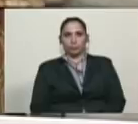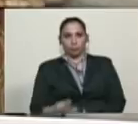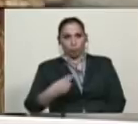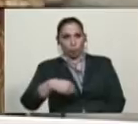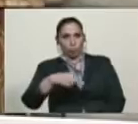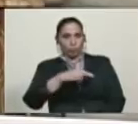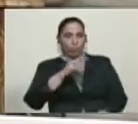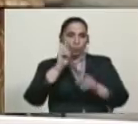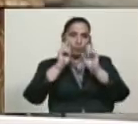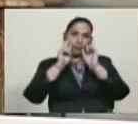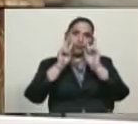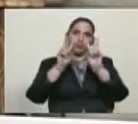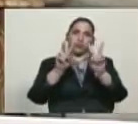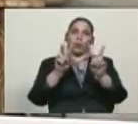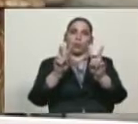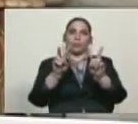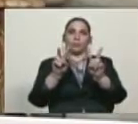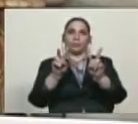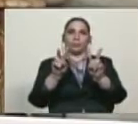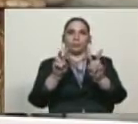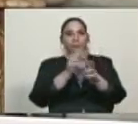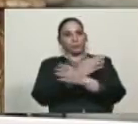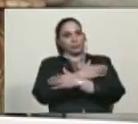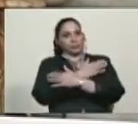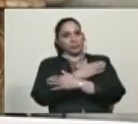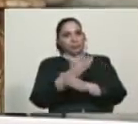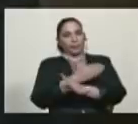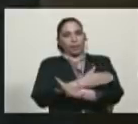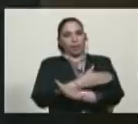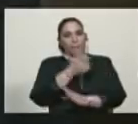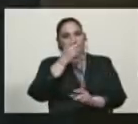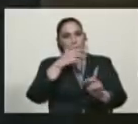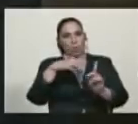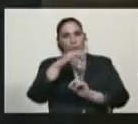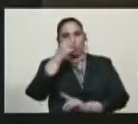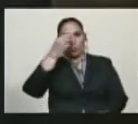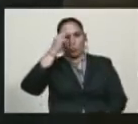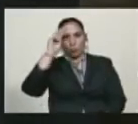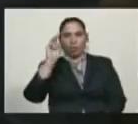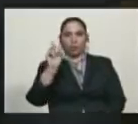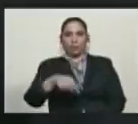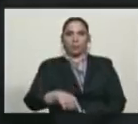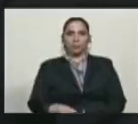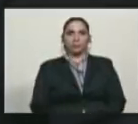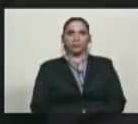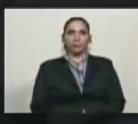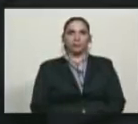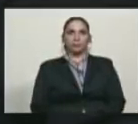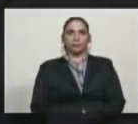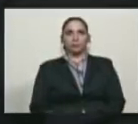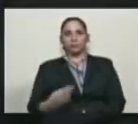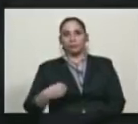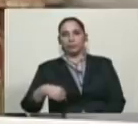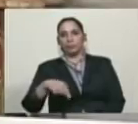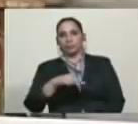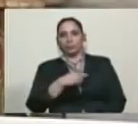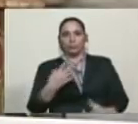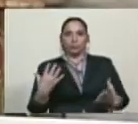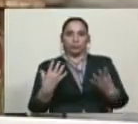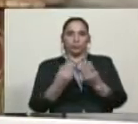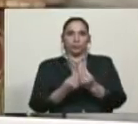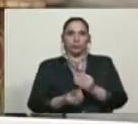siguiendo felicitó de antemano al pueblo cubano también está con nosotros